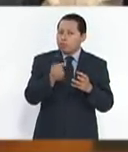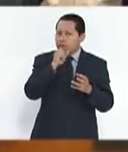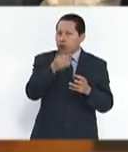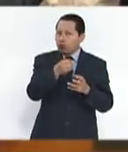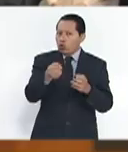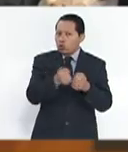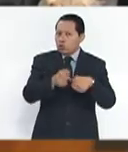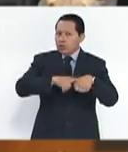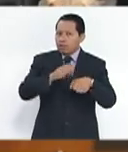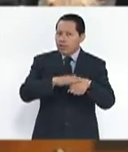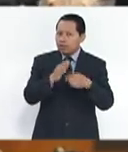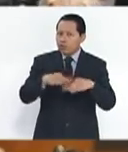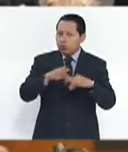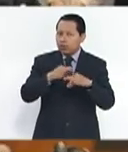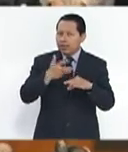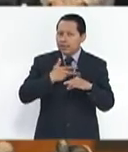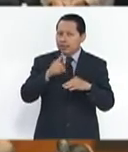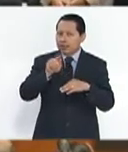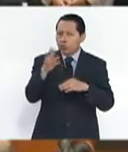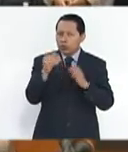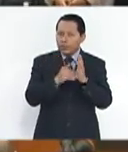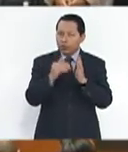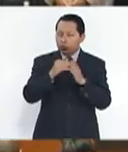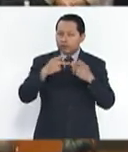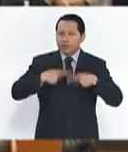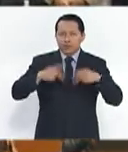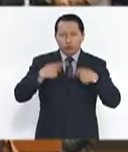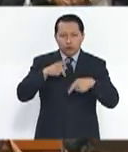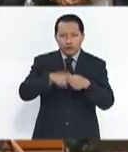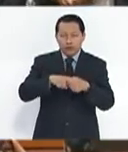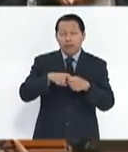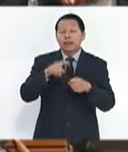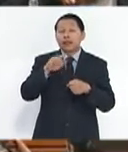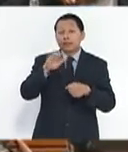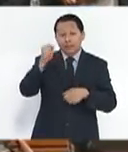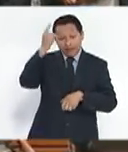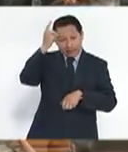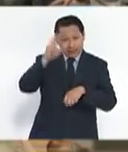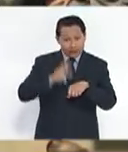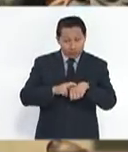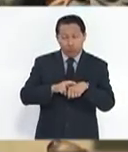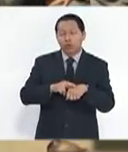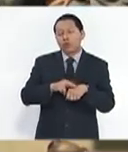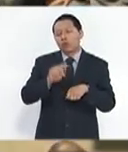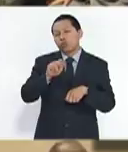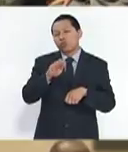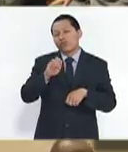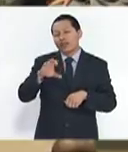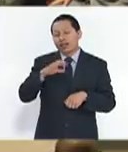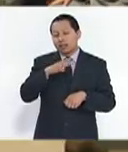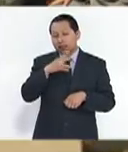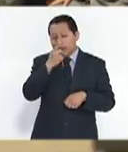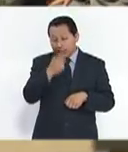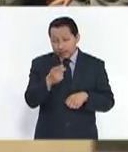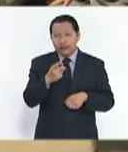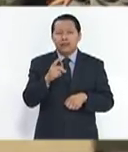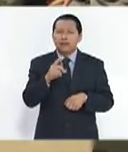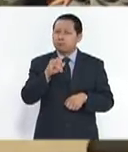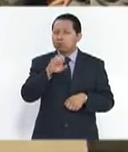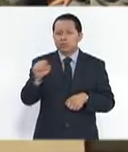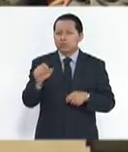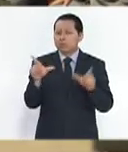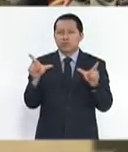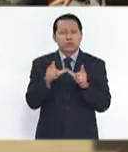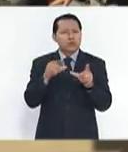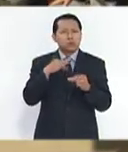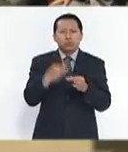más de 74 millones de derechohabientes. El director del IMSS, Tufik Miguel Ortega, aseguró que el IMSS está listo para dar